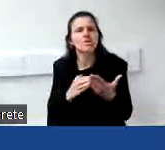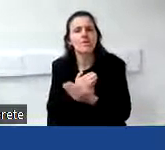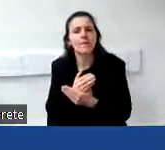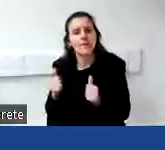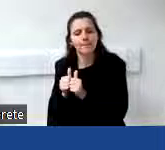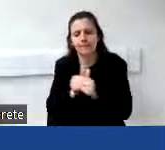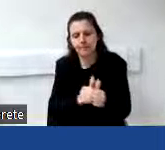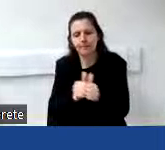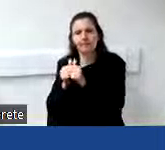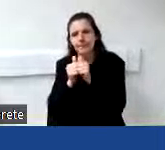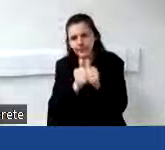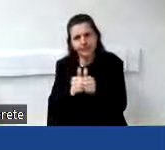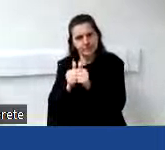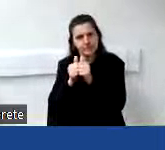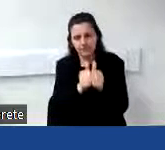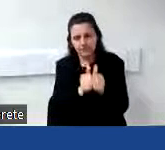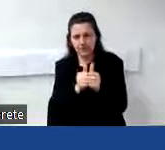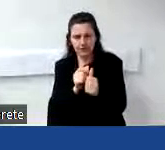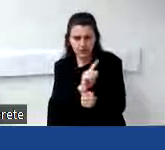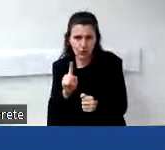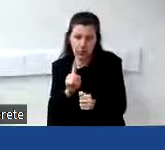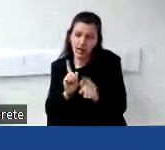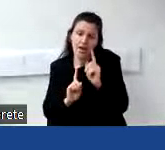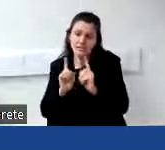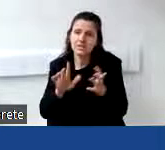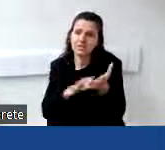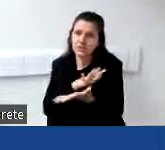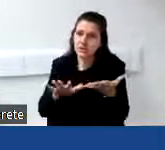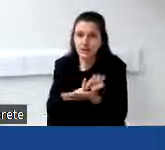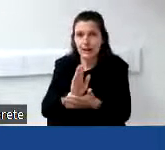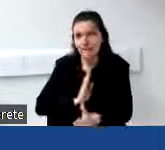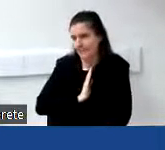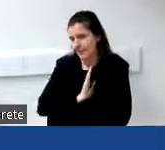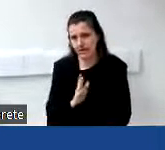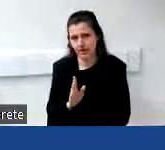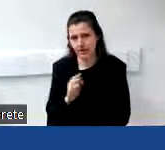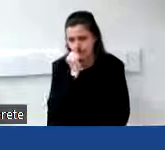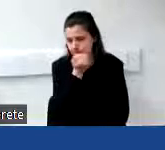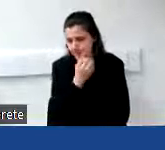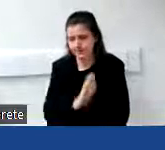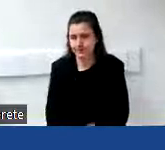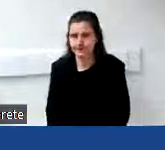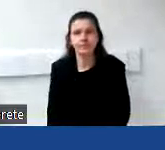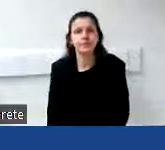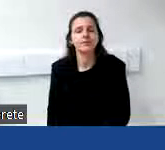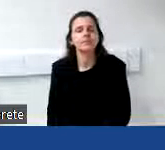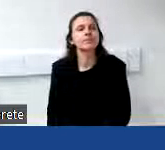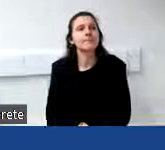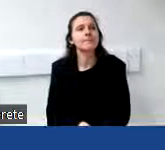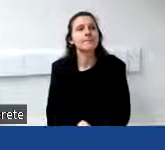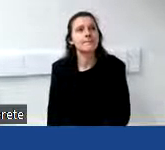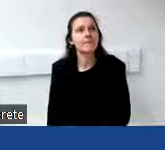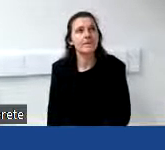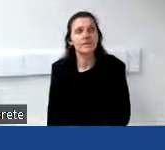que también es un espacio privado. Entonces, bueno, ¿anterior? Ah, perfecto, vale,